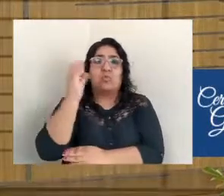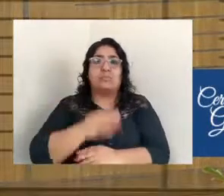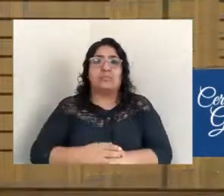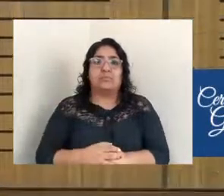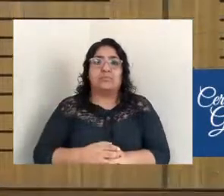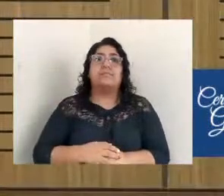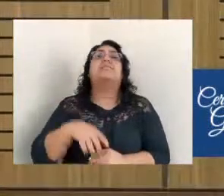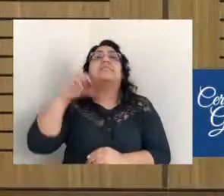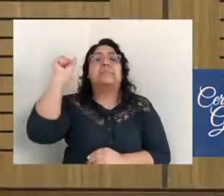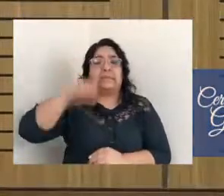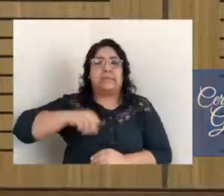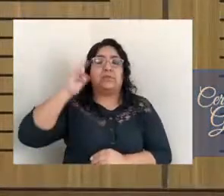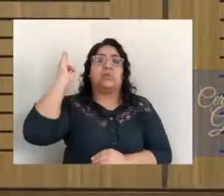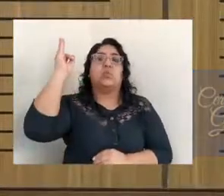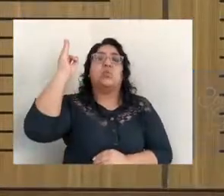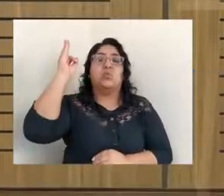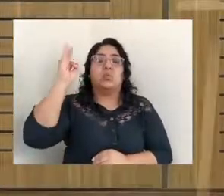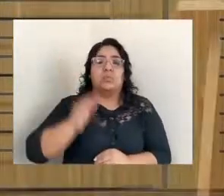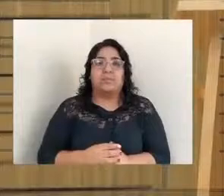colombianos. Sí, lo juro.